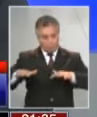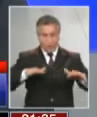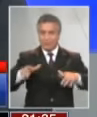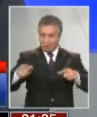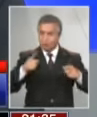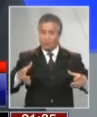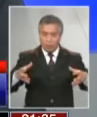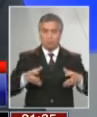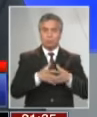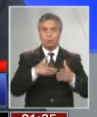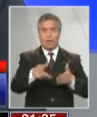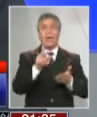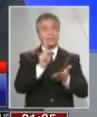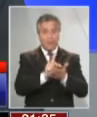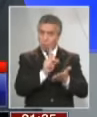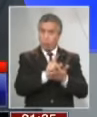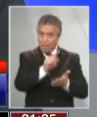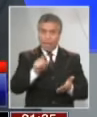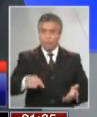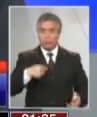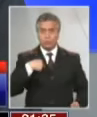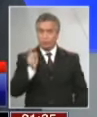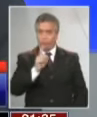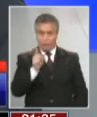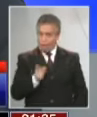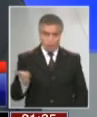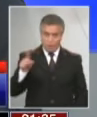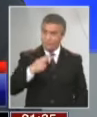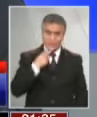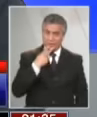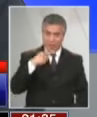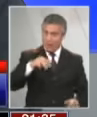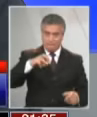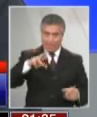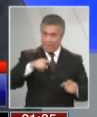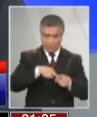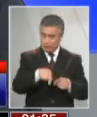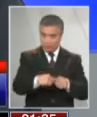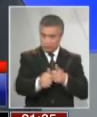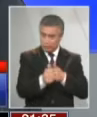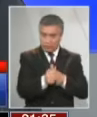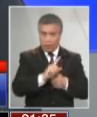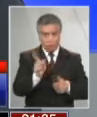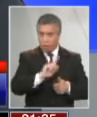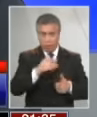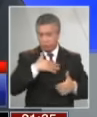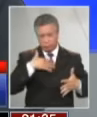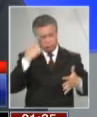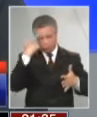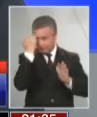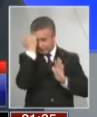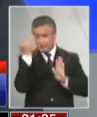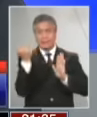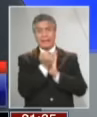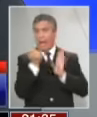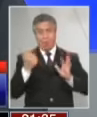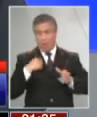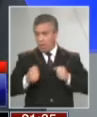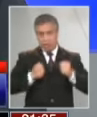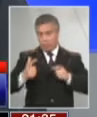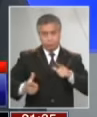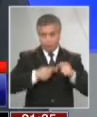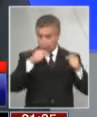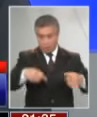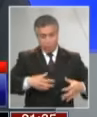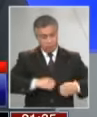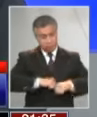decían, mire diputado, me decían, yo no vuelvo a vivir acá a la orilla del mar, pescadores, porque para ellos fue traumático tener que así arrancando, ver que hoy día no tienen nada.